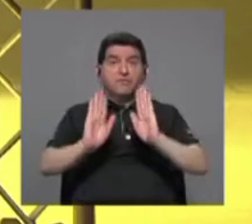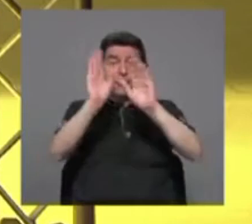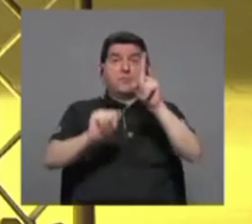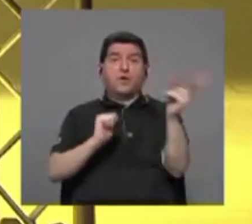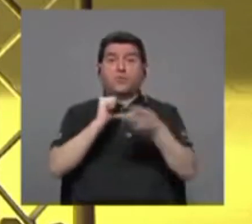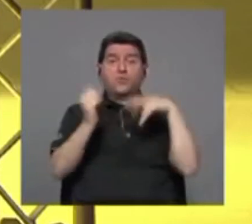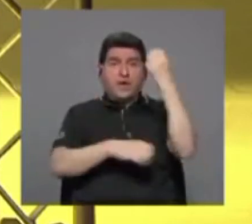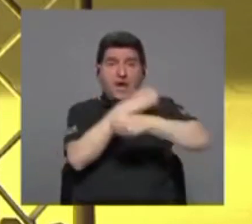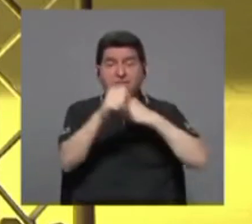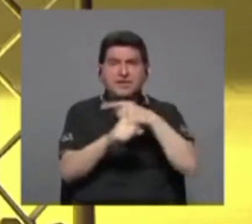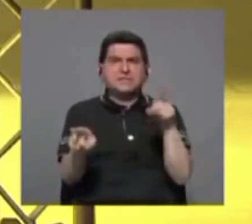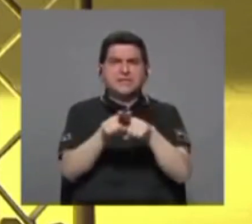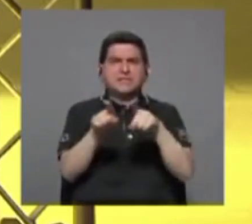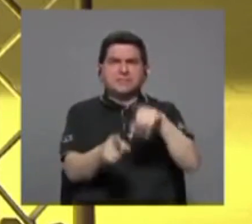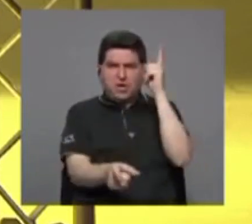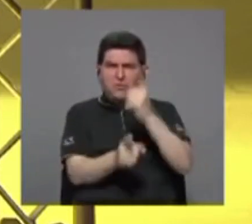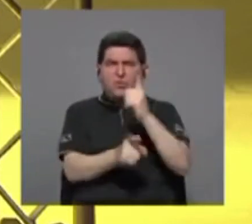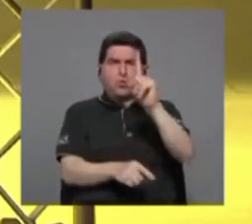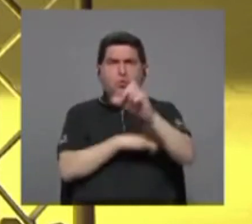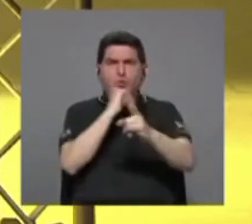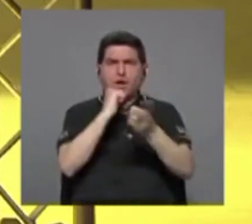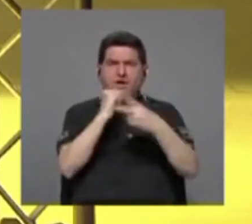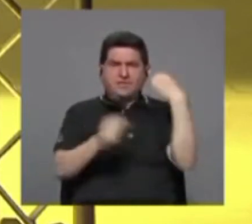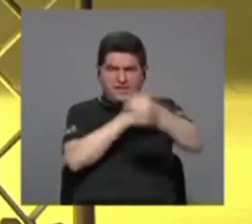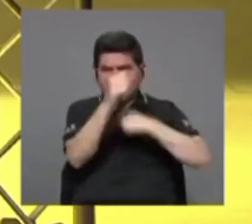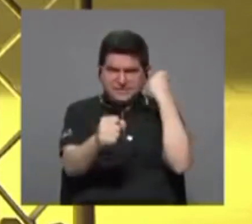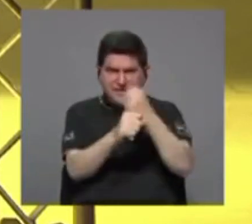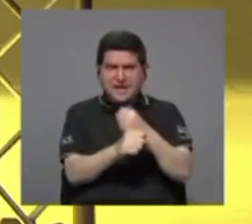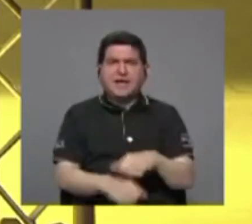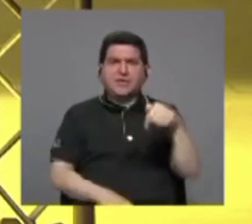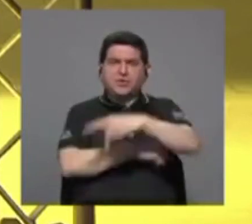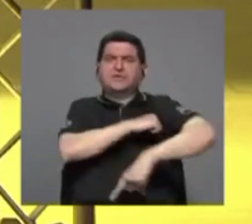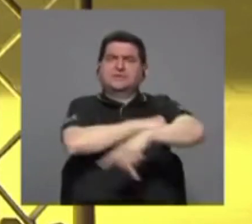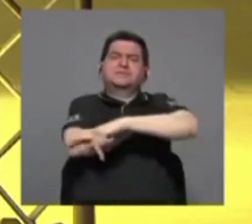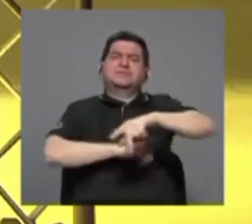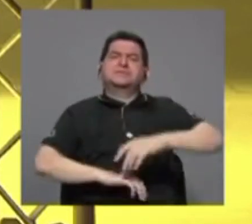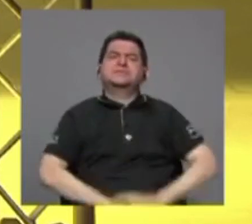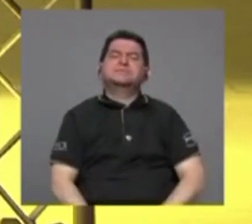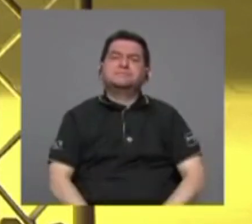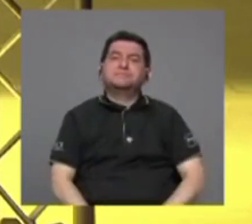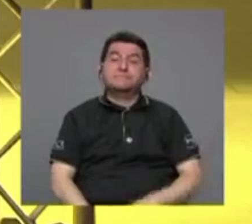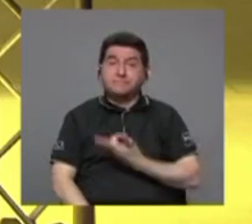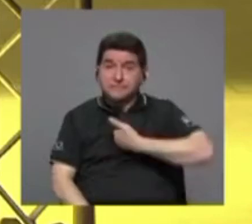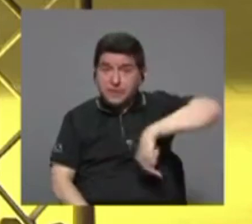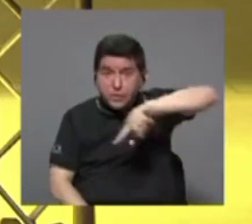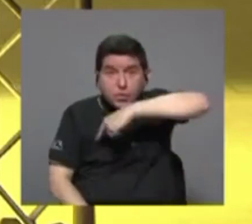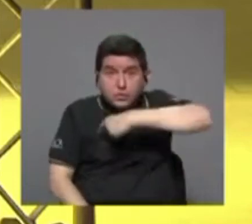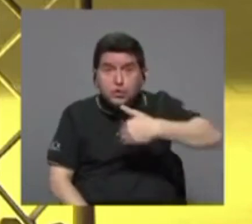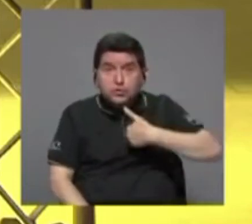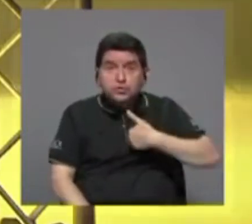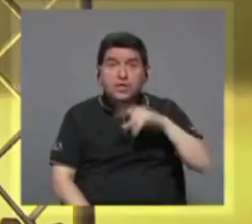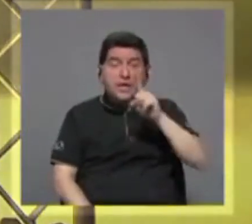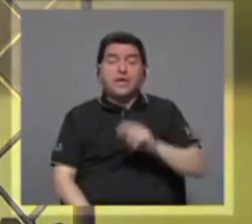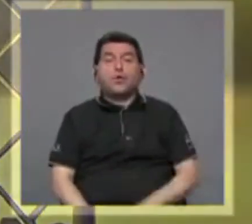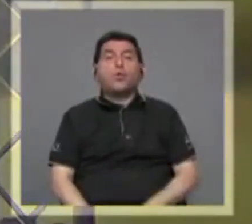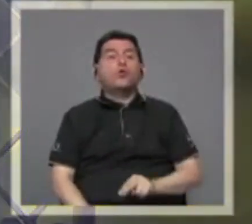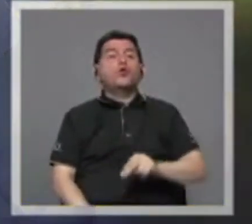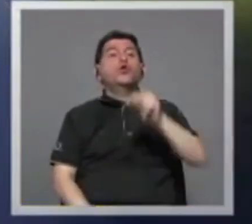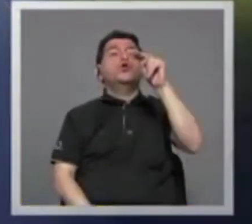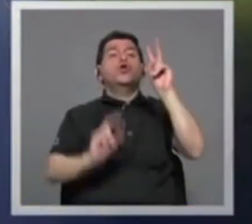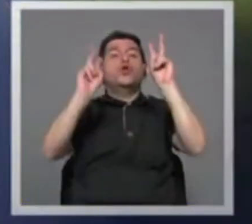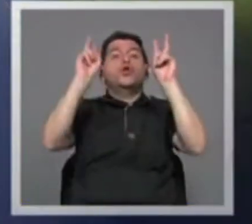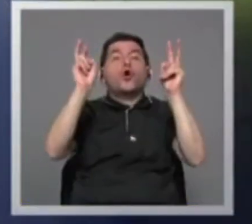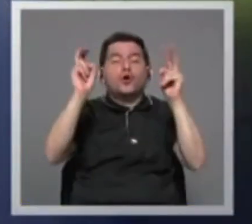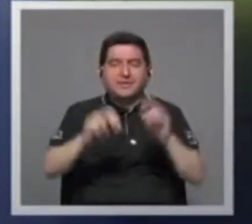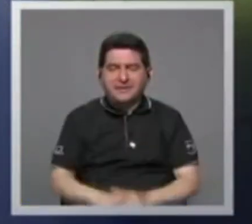año y pertinencia una vez al año a el país? Bueno, nosotros tenemos un norte, y el norte hay